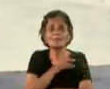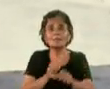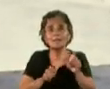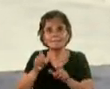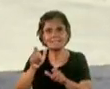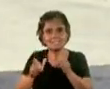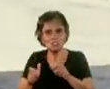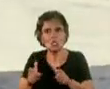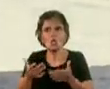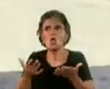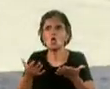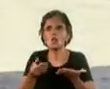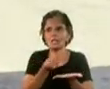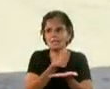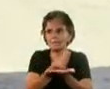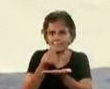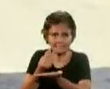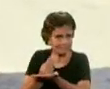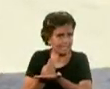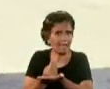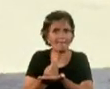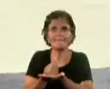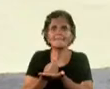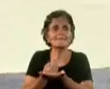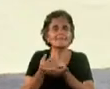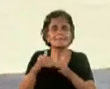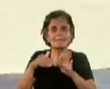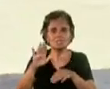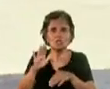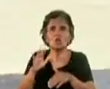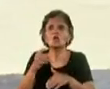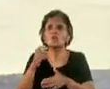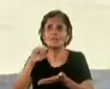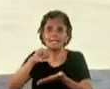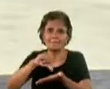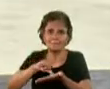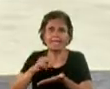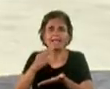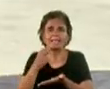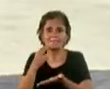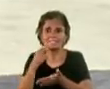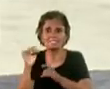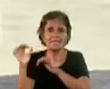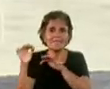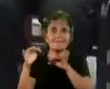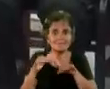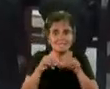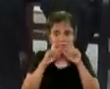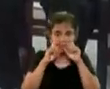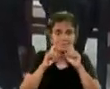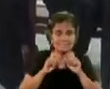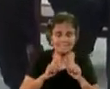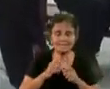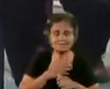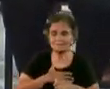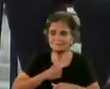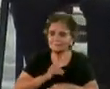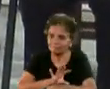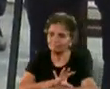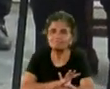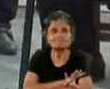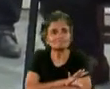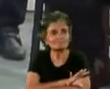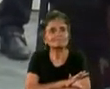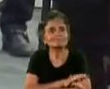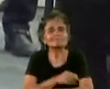de la provincia, máxima autoridad de la ciudad de Villa Mercedes. Realmente estamos conmovidos y muy ilusionados que esto siga así,